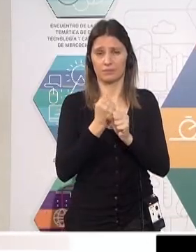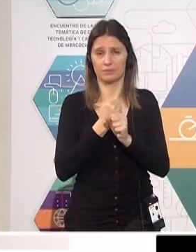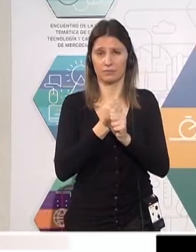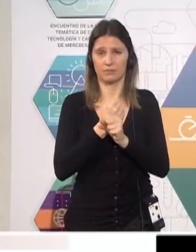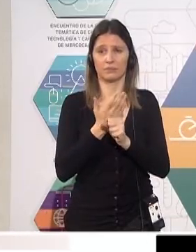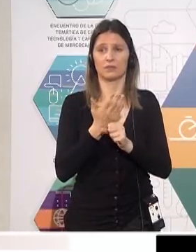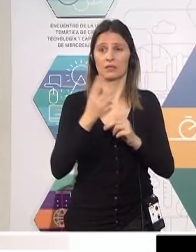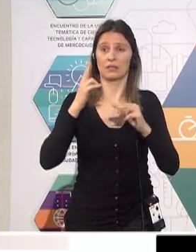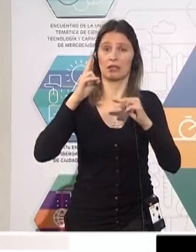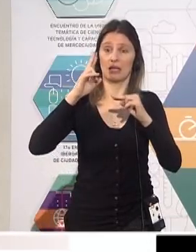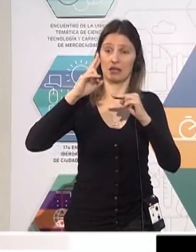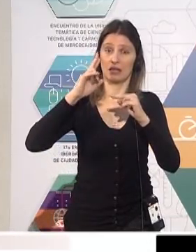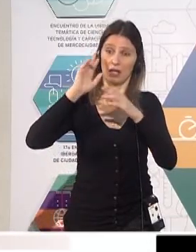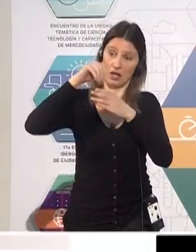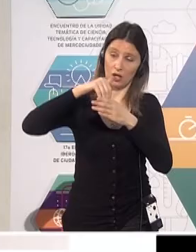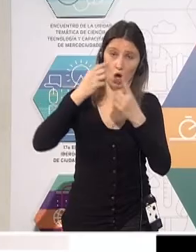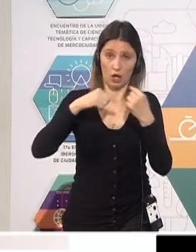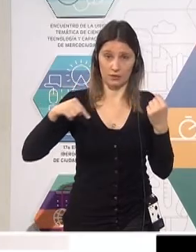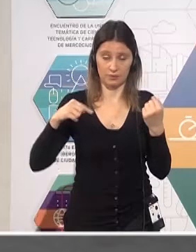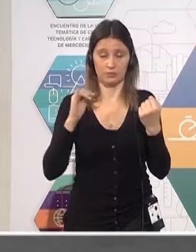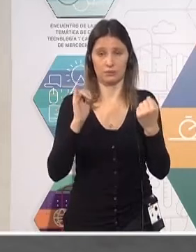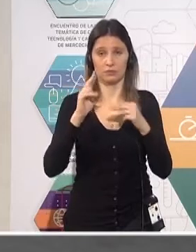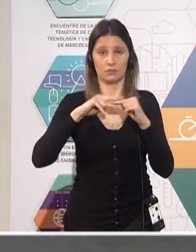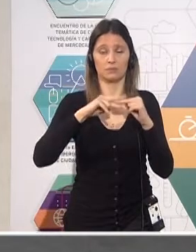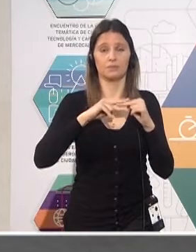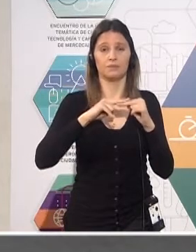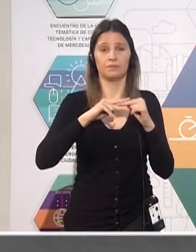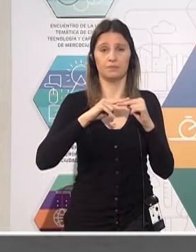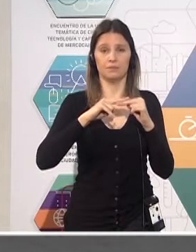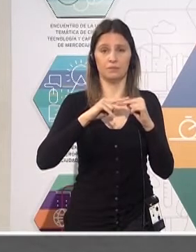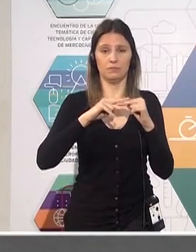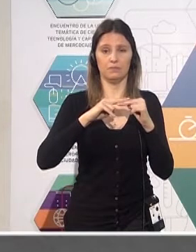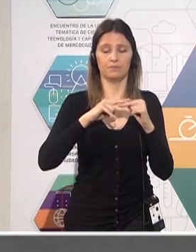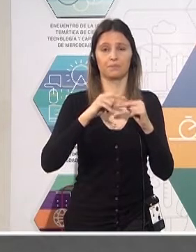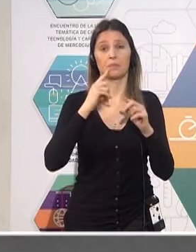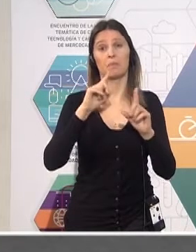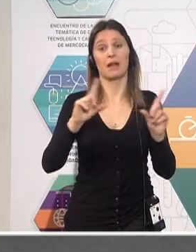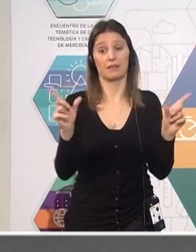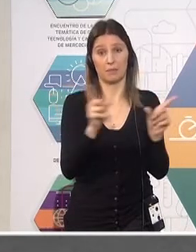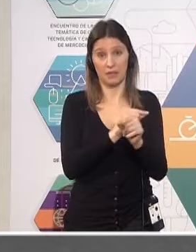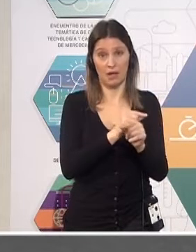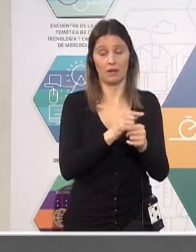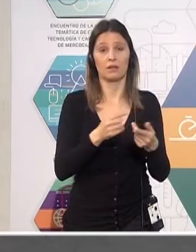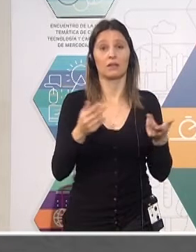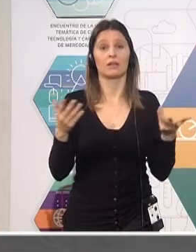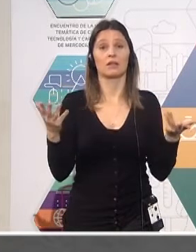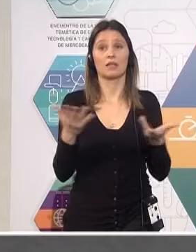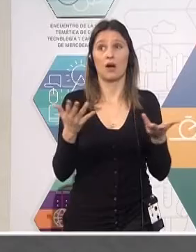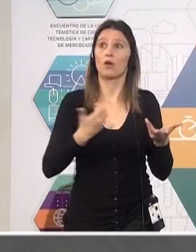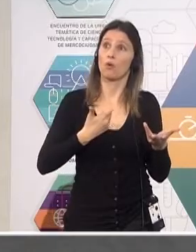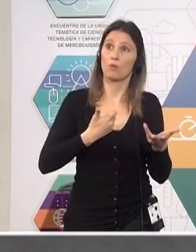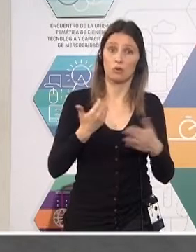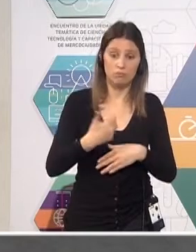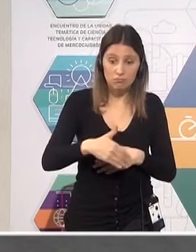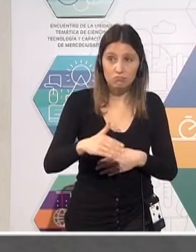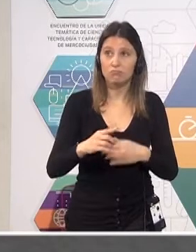internet desde el sector de internet de las cosas y bueno y para terminar y ahora qué y cómo seguimos bueno